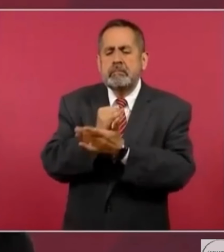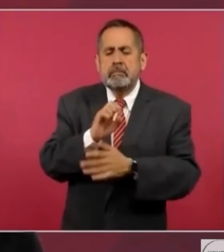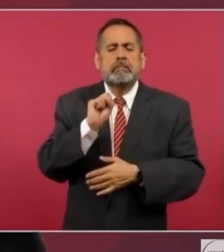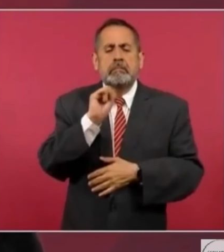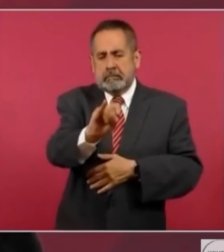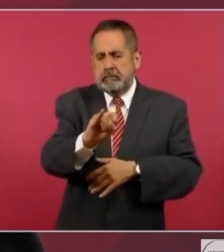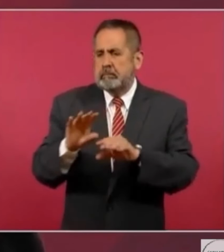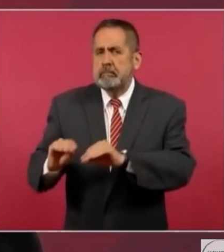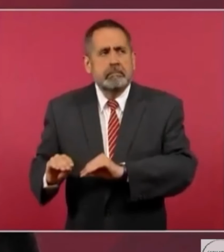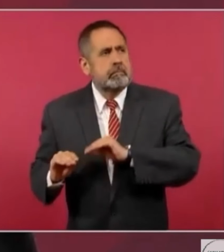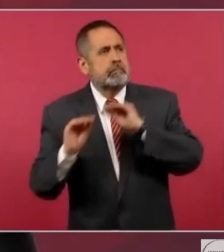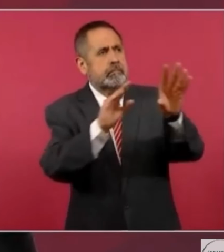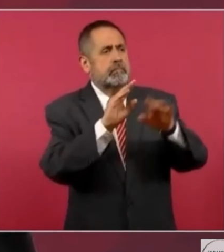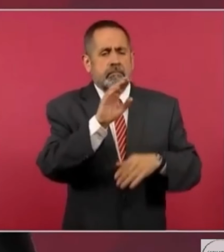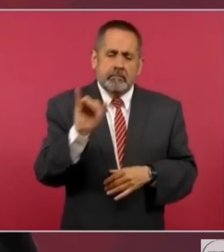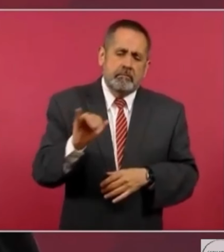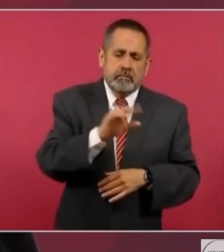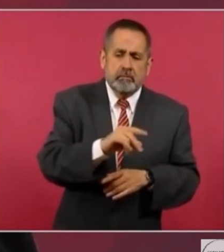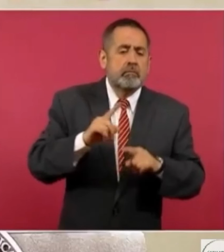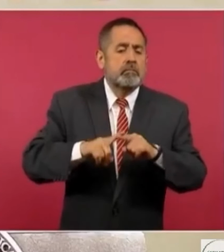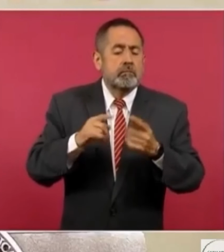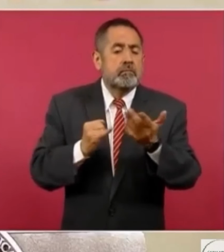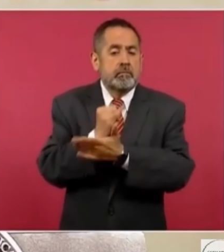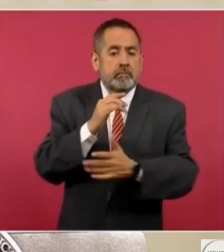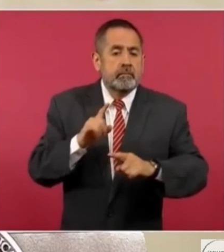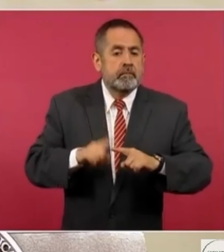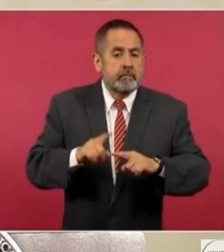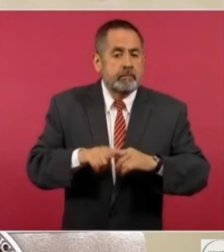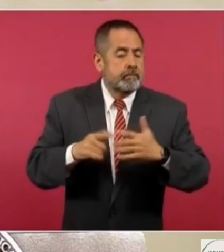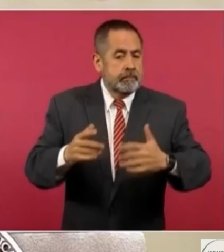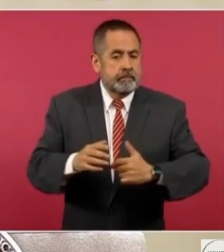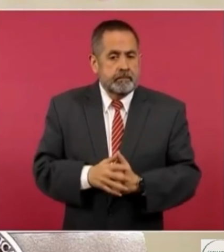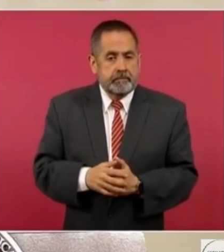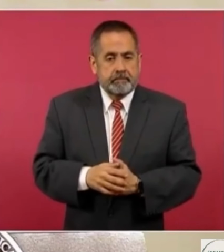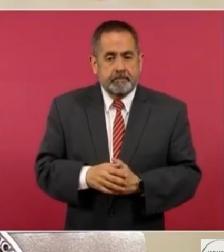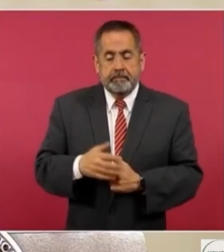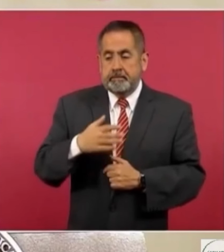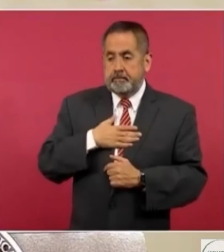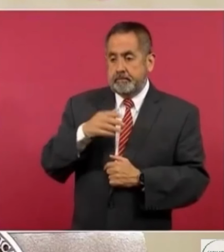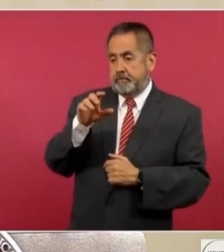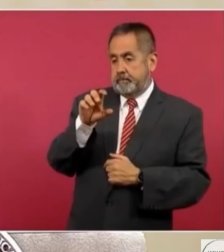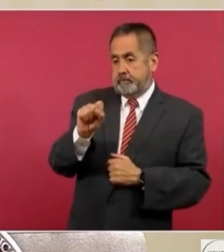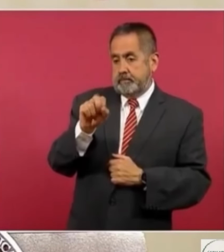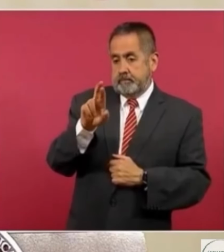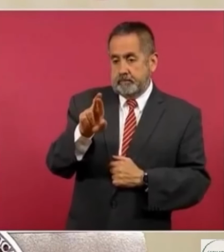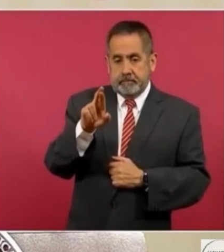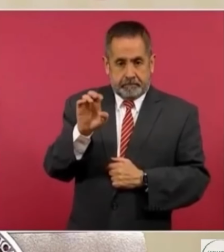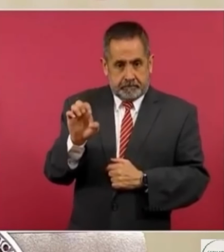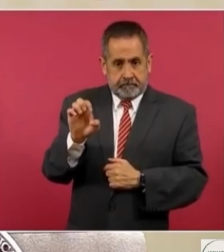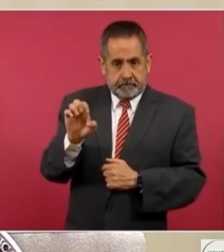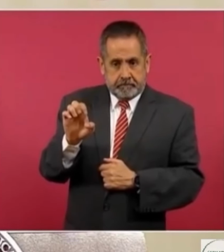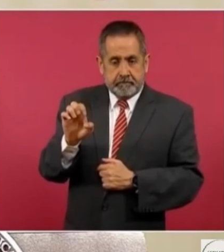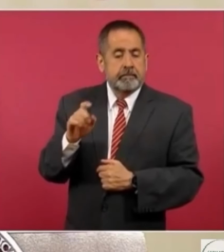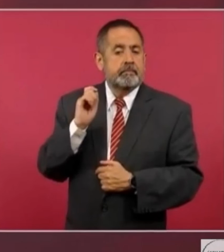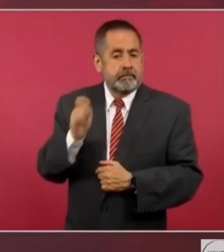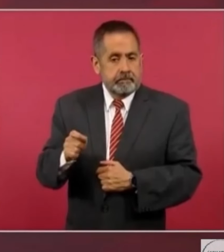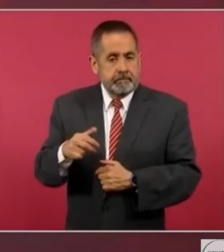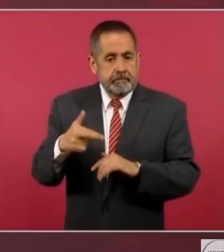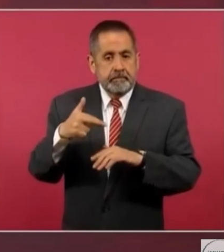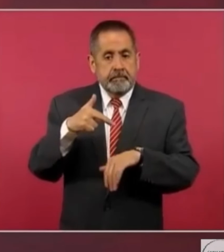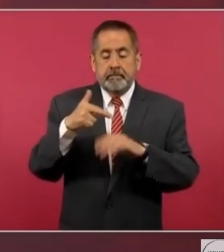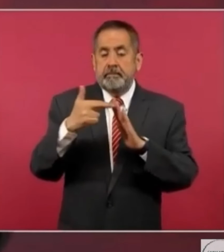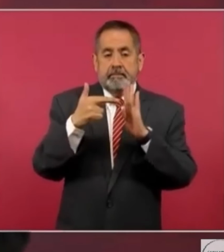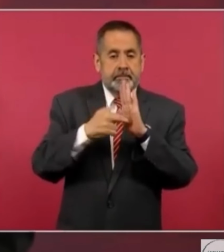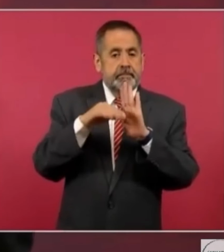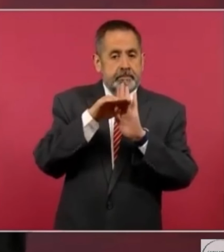procede? Bueno, la Secretaría de Relaciones Exteriores, por cuanto a que sea apegado a las disposiciones